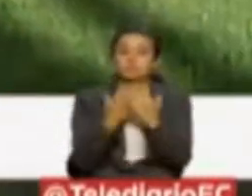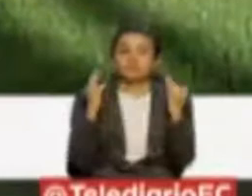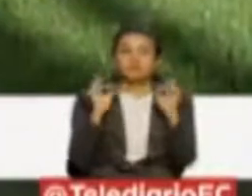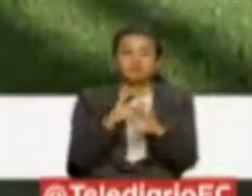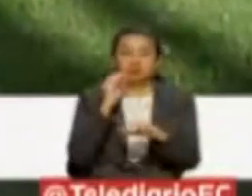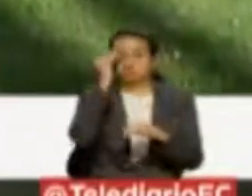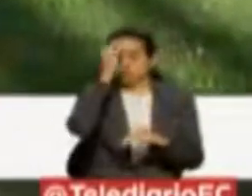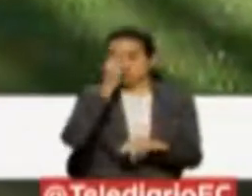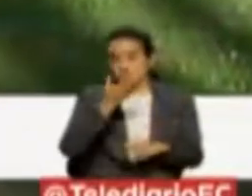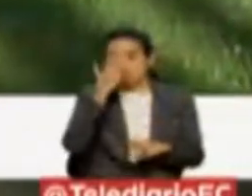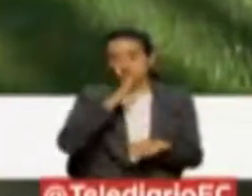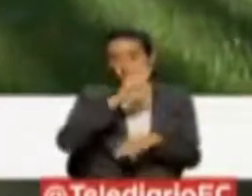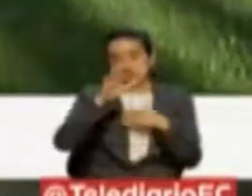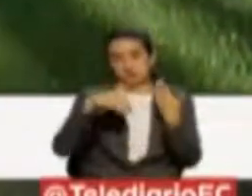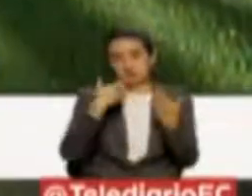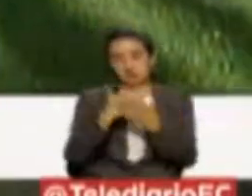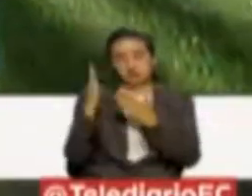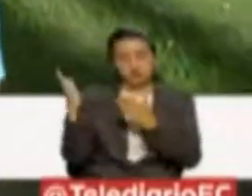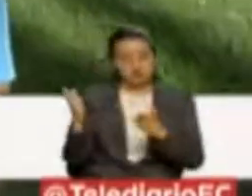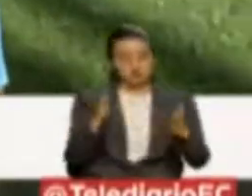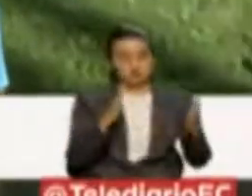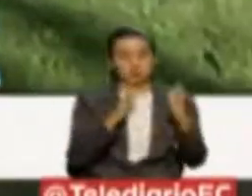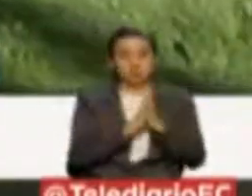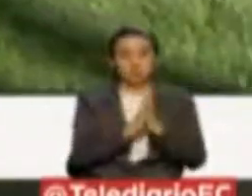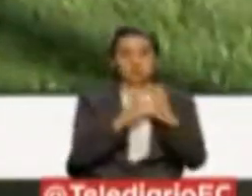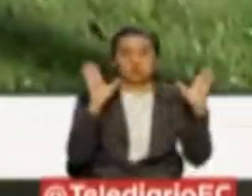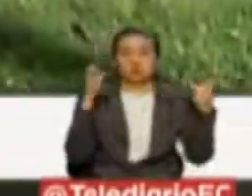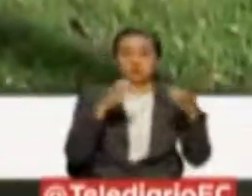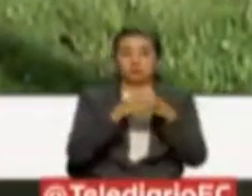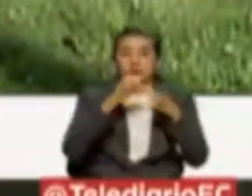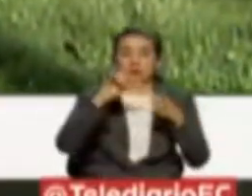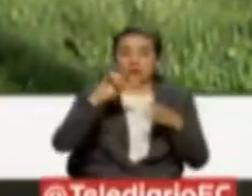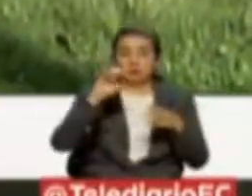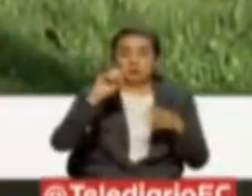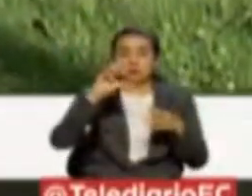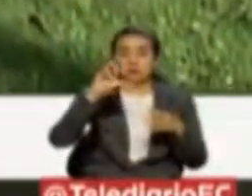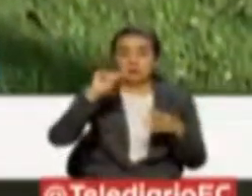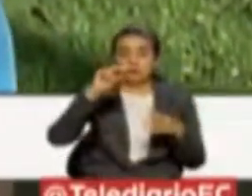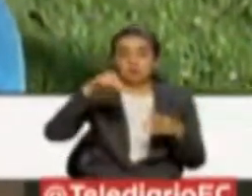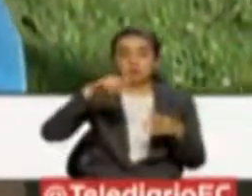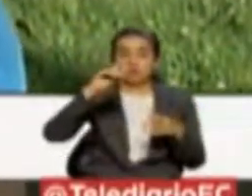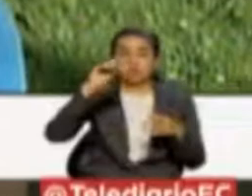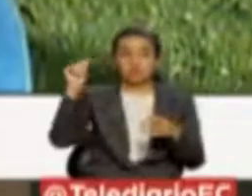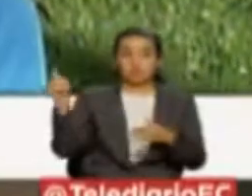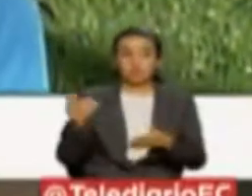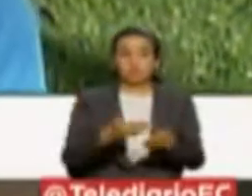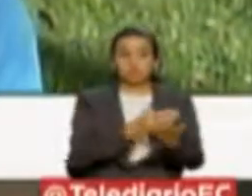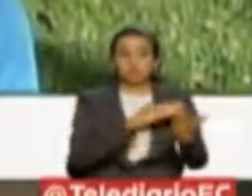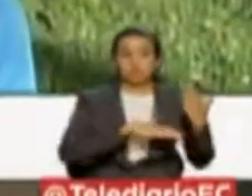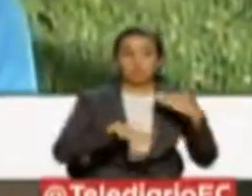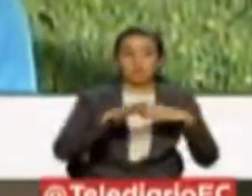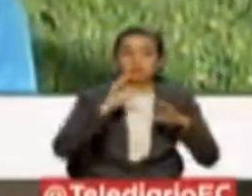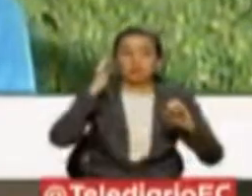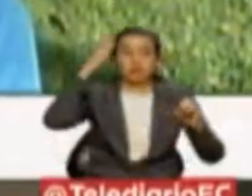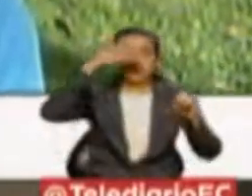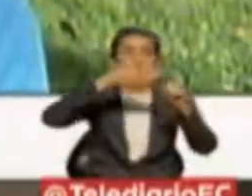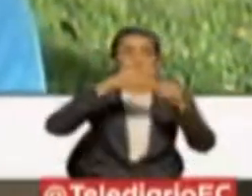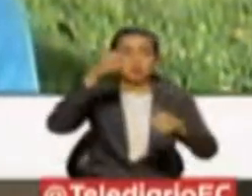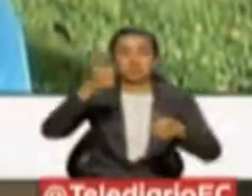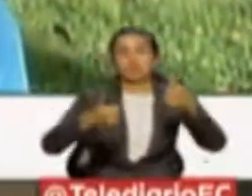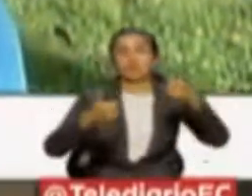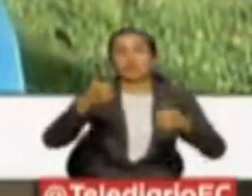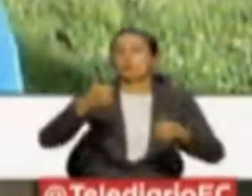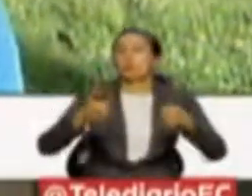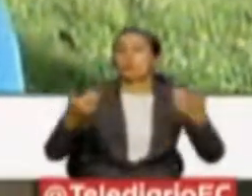a todos. La Academia de Atletismo Yolanda Quimbita fue fundada hace 30 años con el objetivo de fomentar